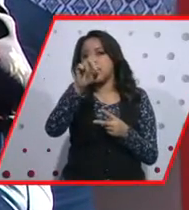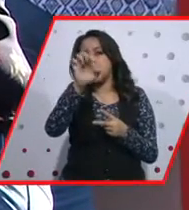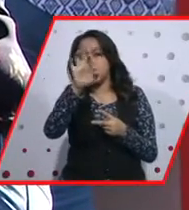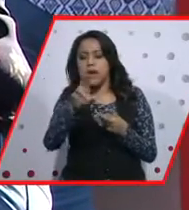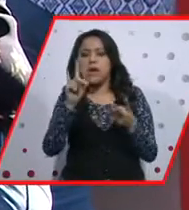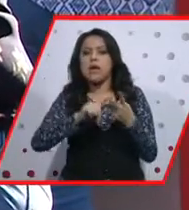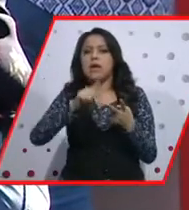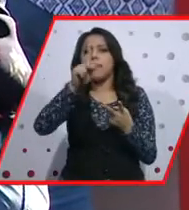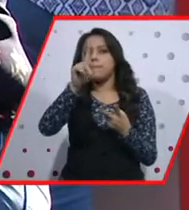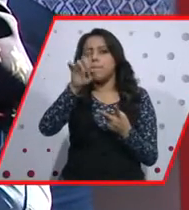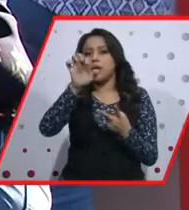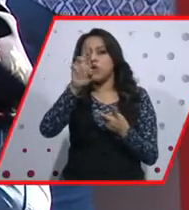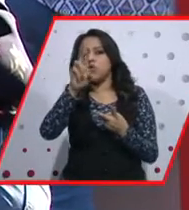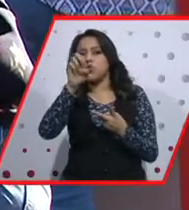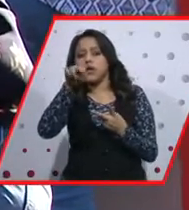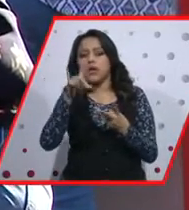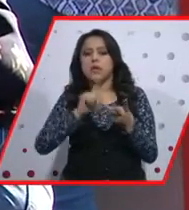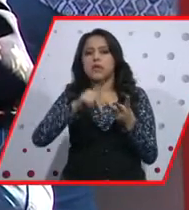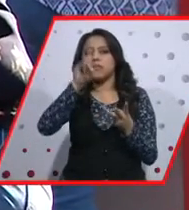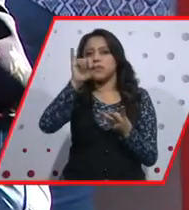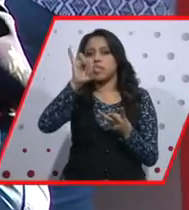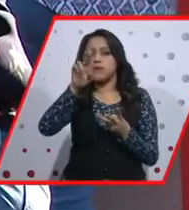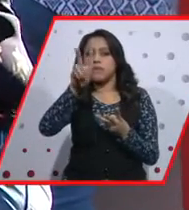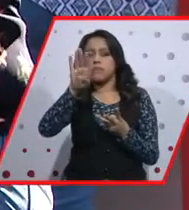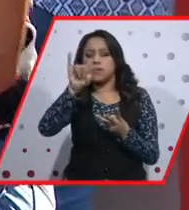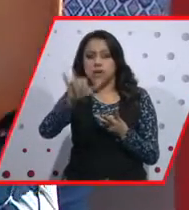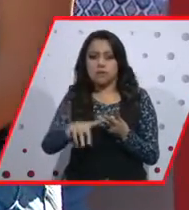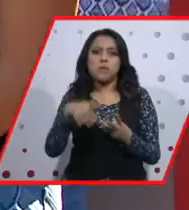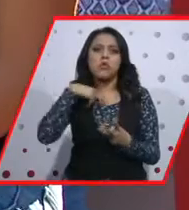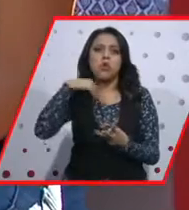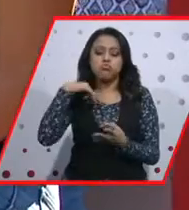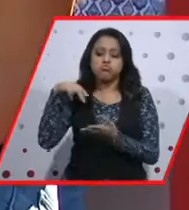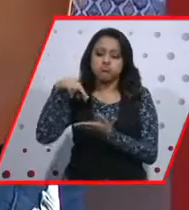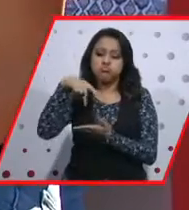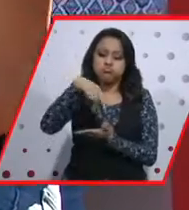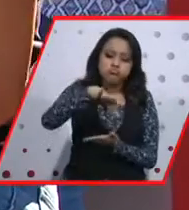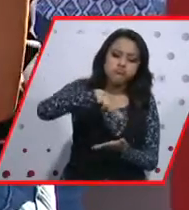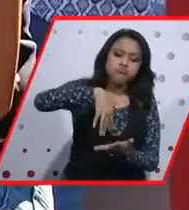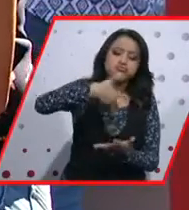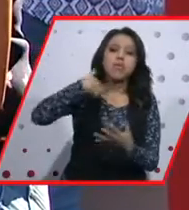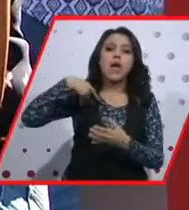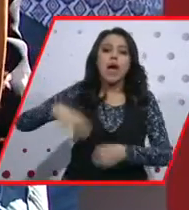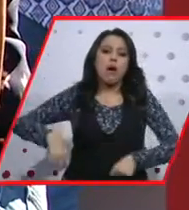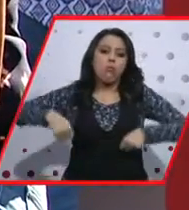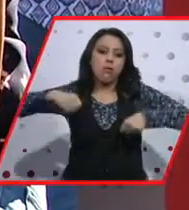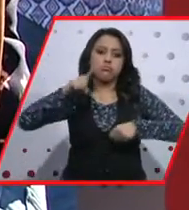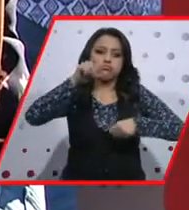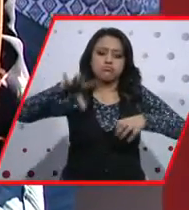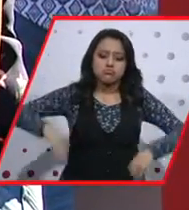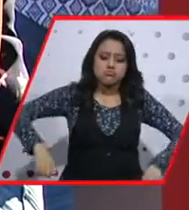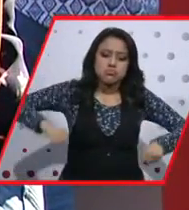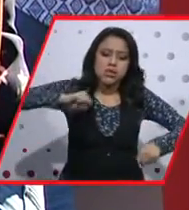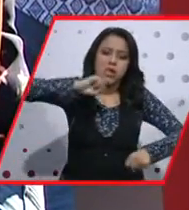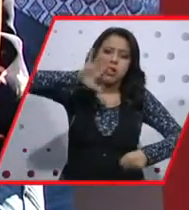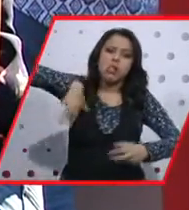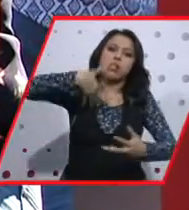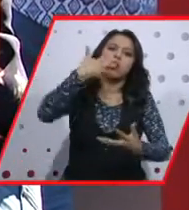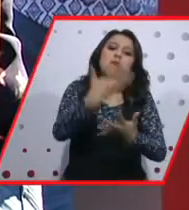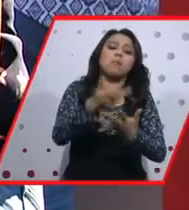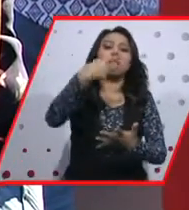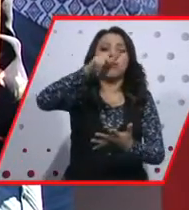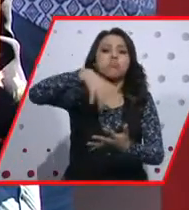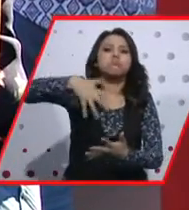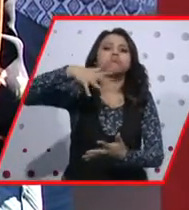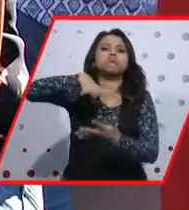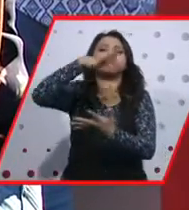¿Cómo estuvo esa caída? Me resbalé, o sea, me tropecé, iba a bajar el agua y me tropecé y caí de espaldas, pero